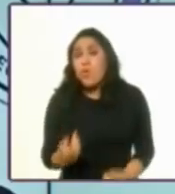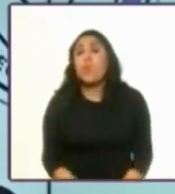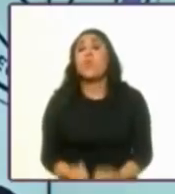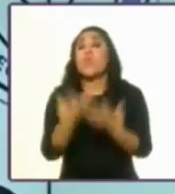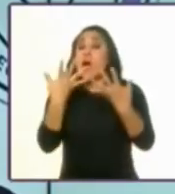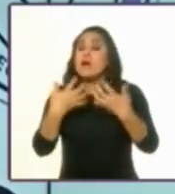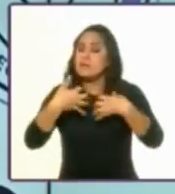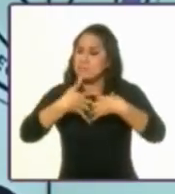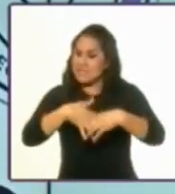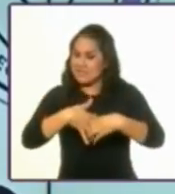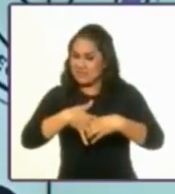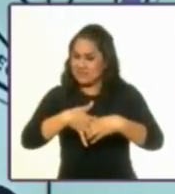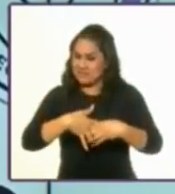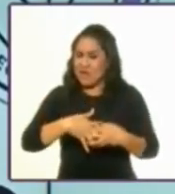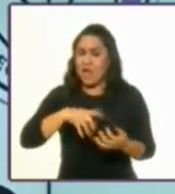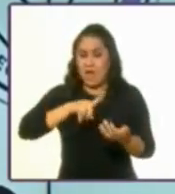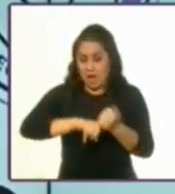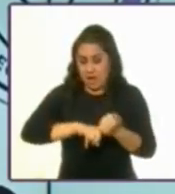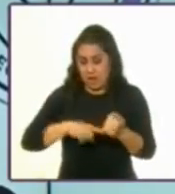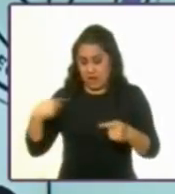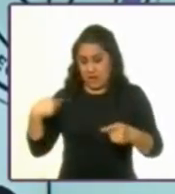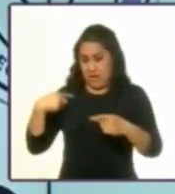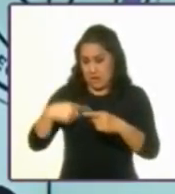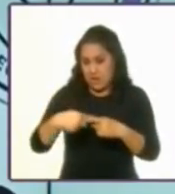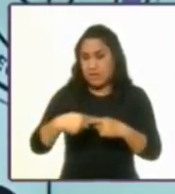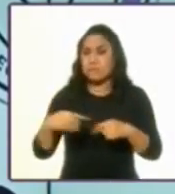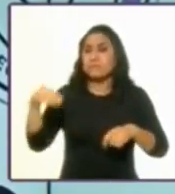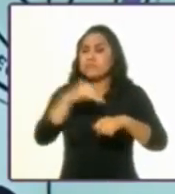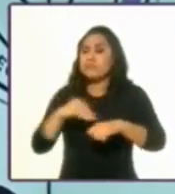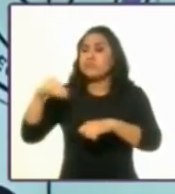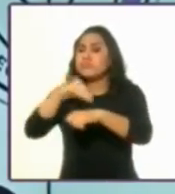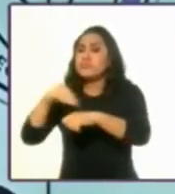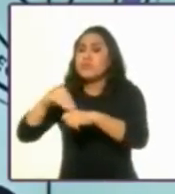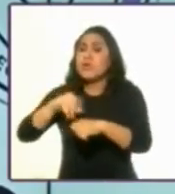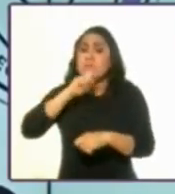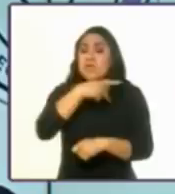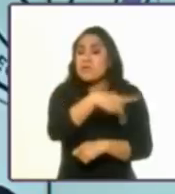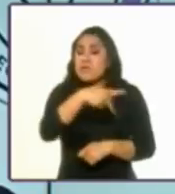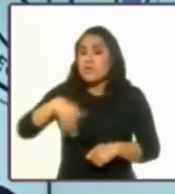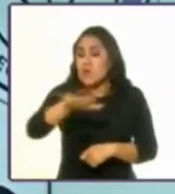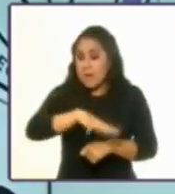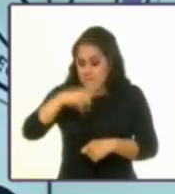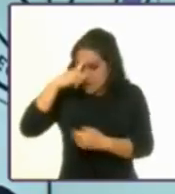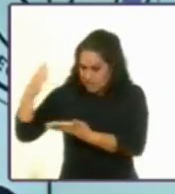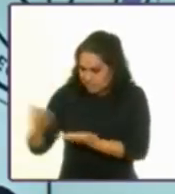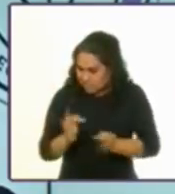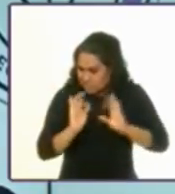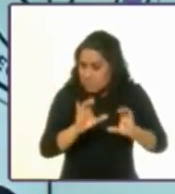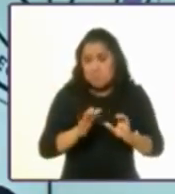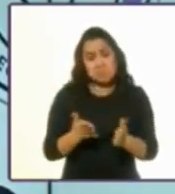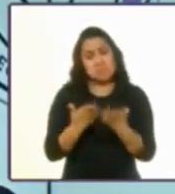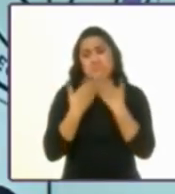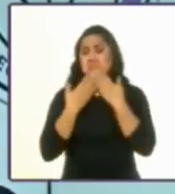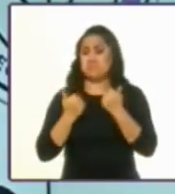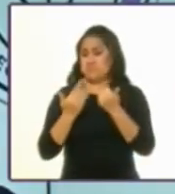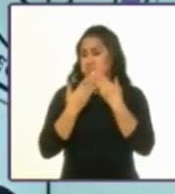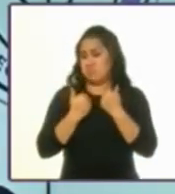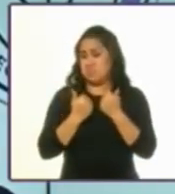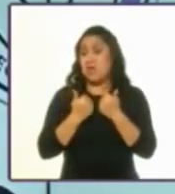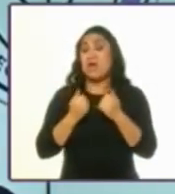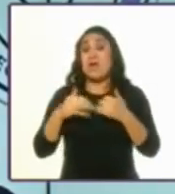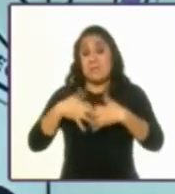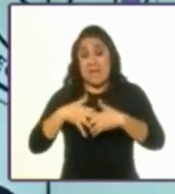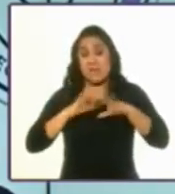instalado en estos últimos años en tu comunidad para para ofrecerte trabajo ninguna al contrario se han